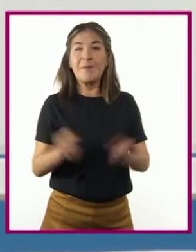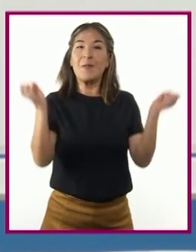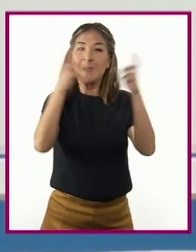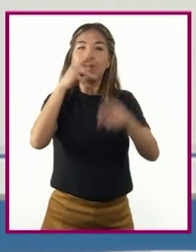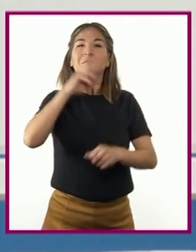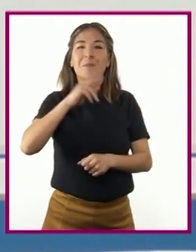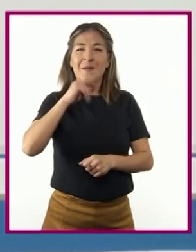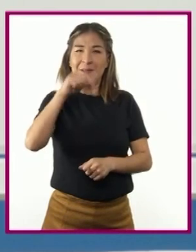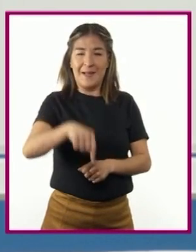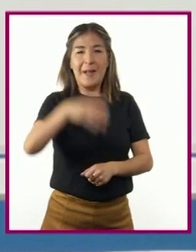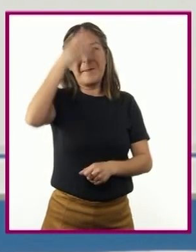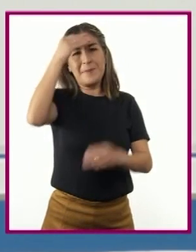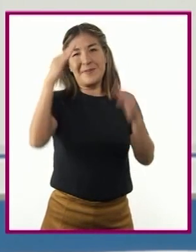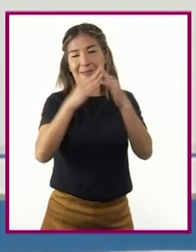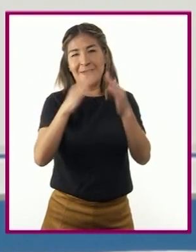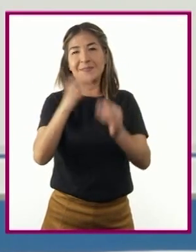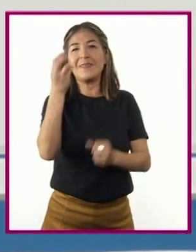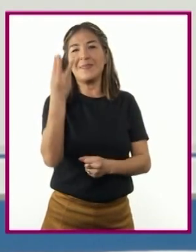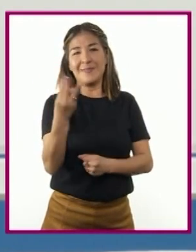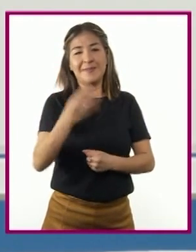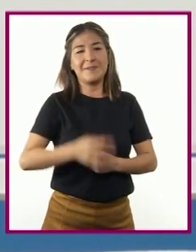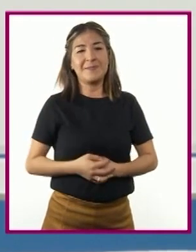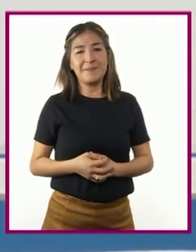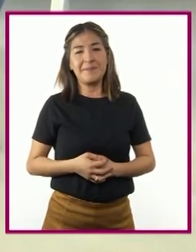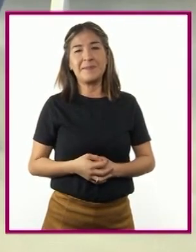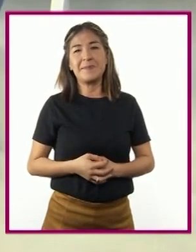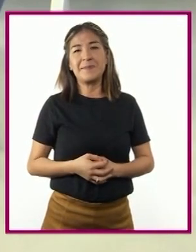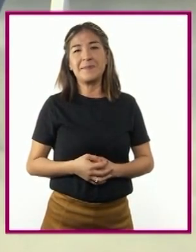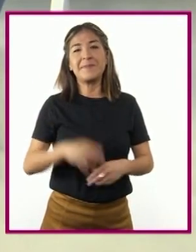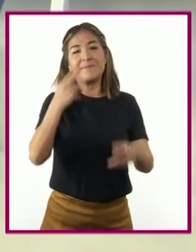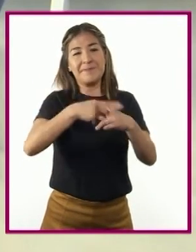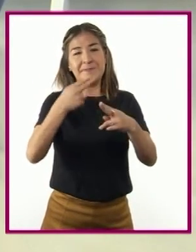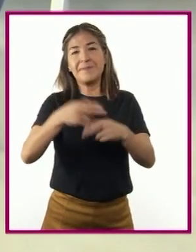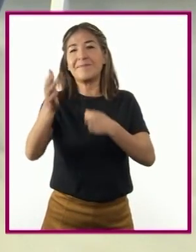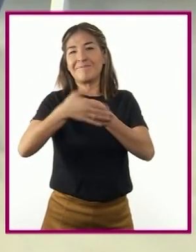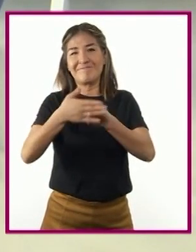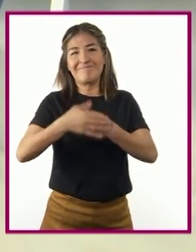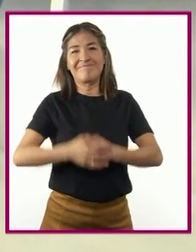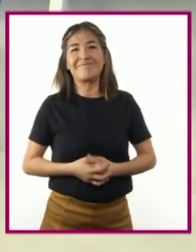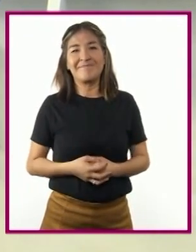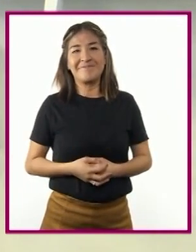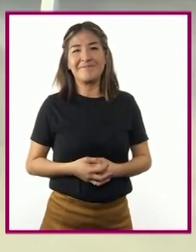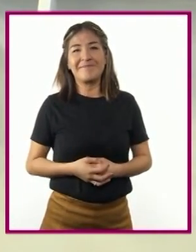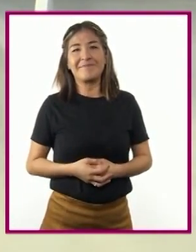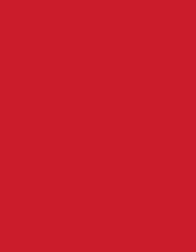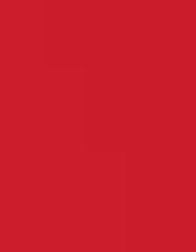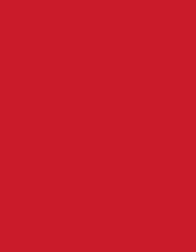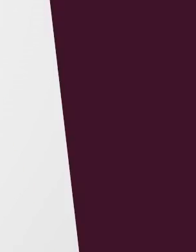pronto aquí en Aprende en Casa 3. Hasta la próxima.